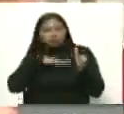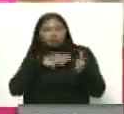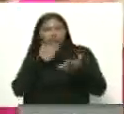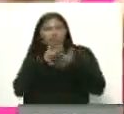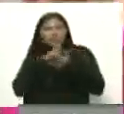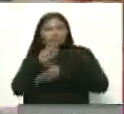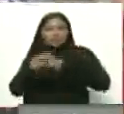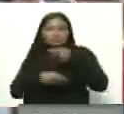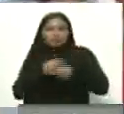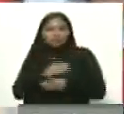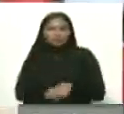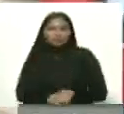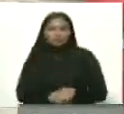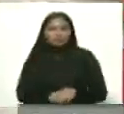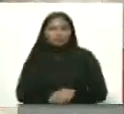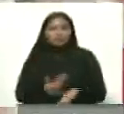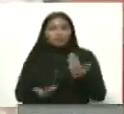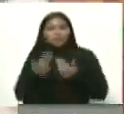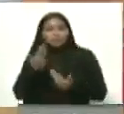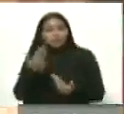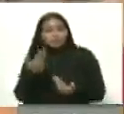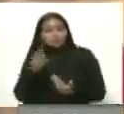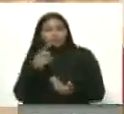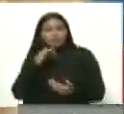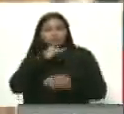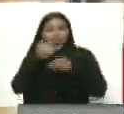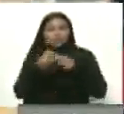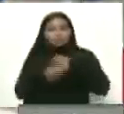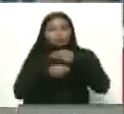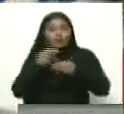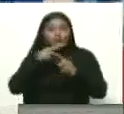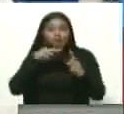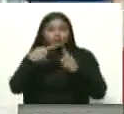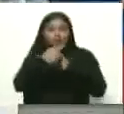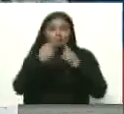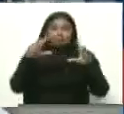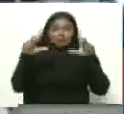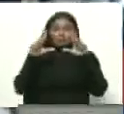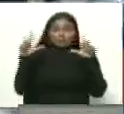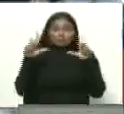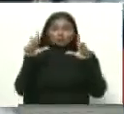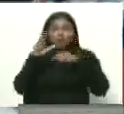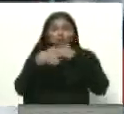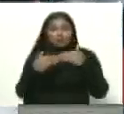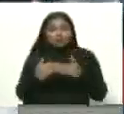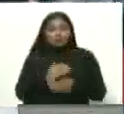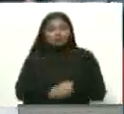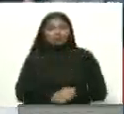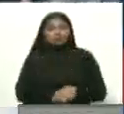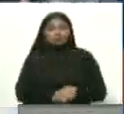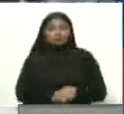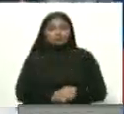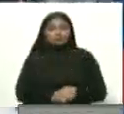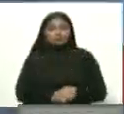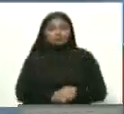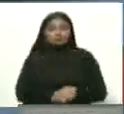importantísimo, Gabriela, y el muy importante programa que ustedes hacen desde la televisión, de los medios de comunicación.